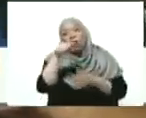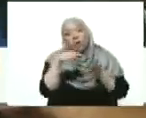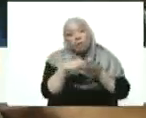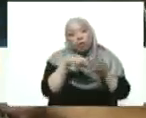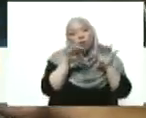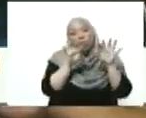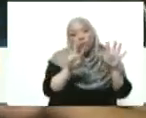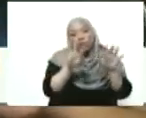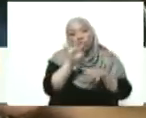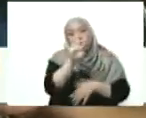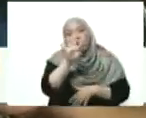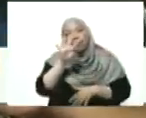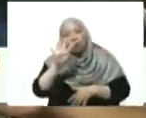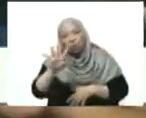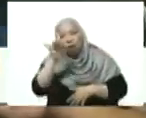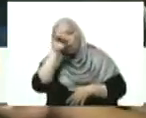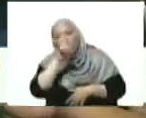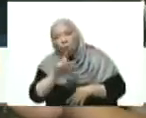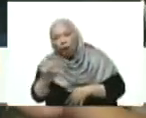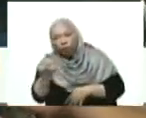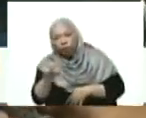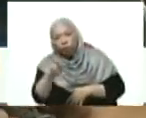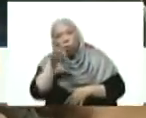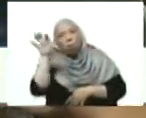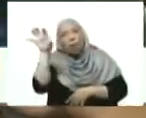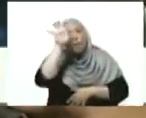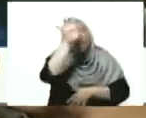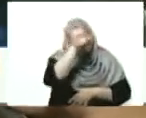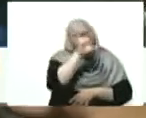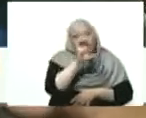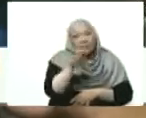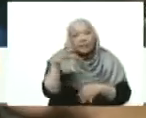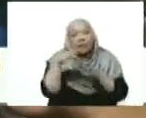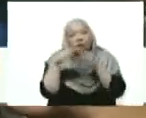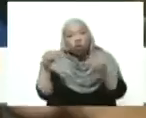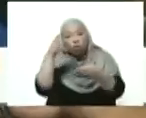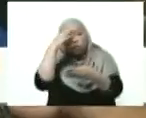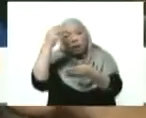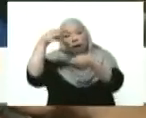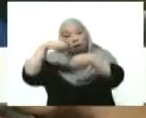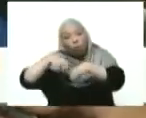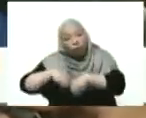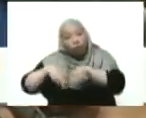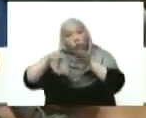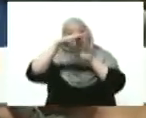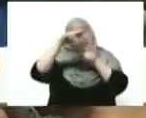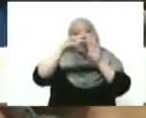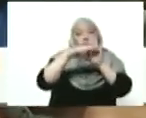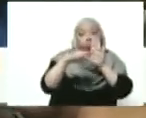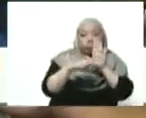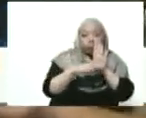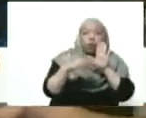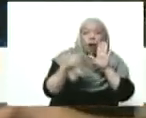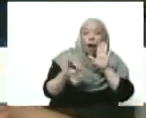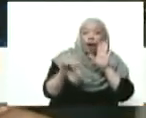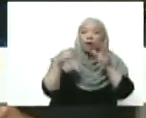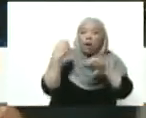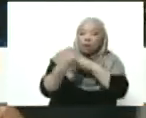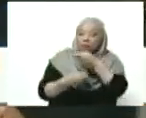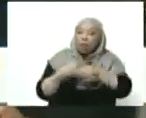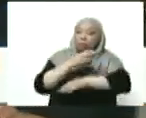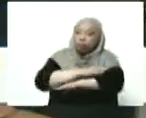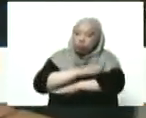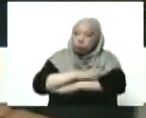1944, donde los países se comprometen a cumplir la normativa internacional, se ha violado los convenios